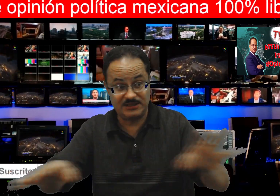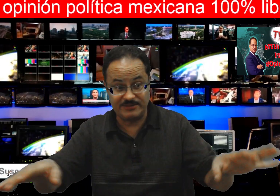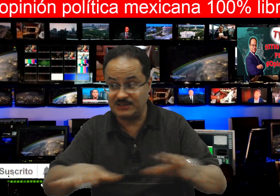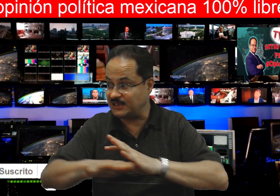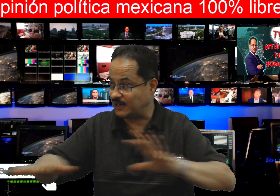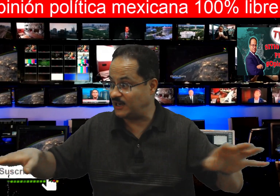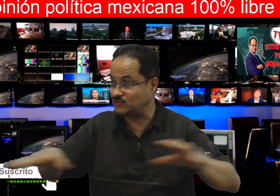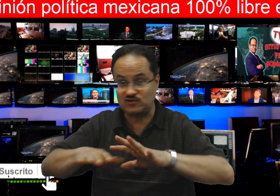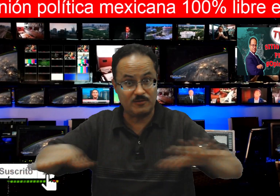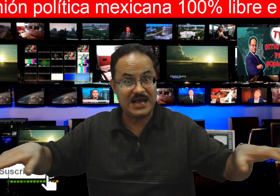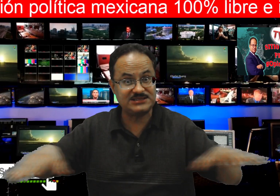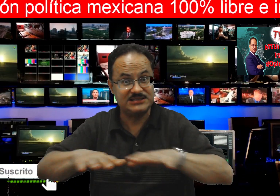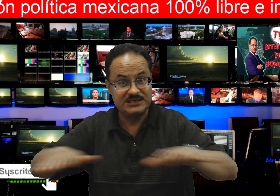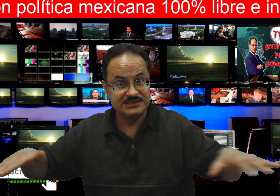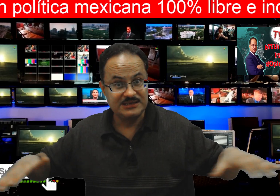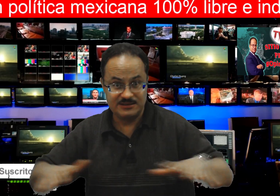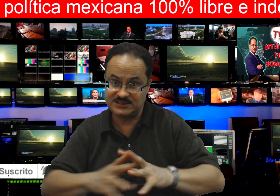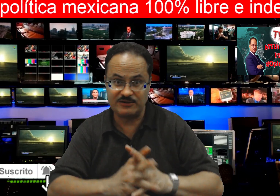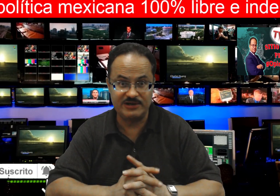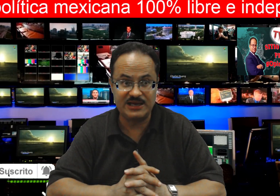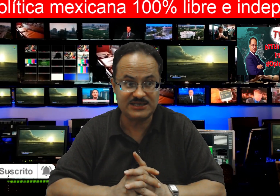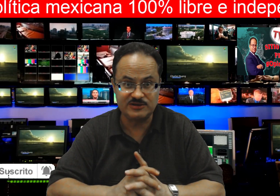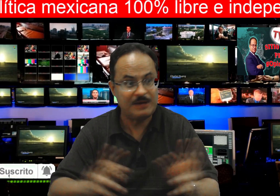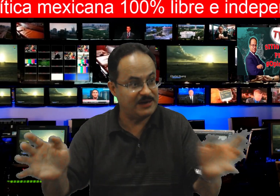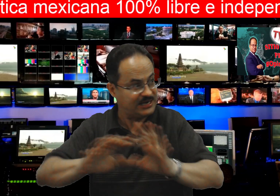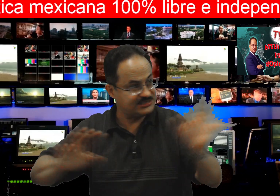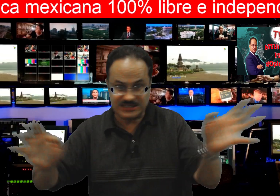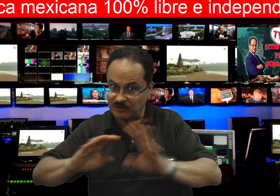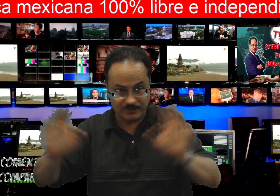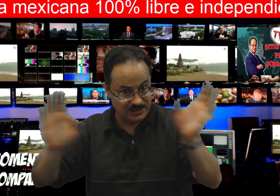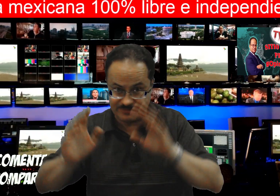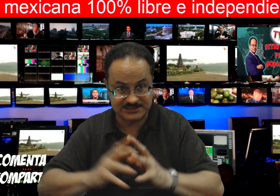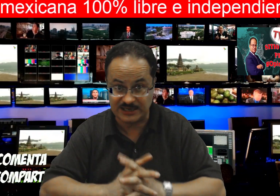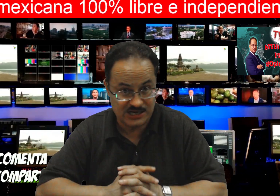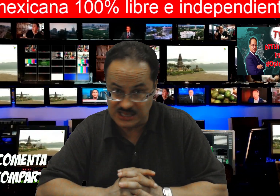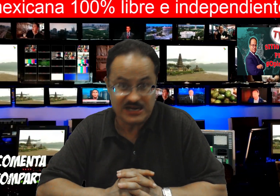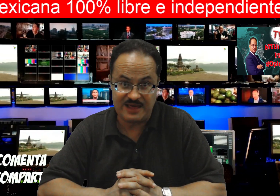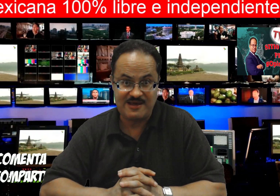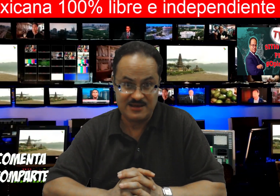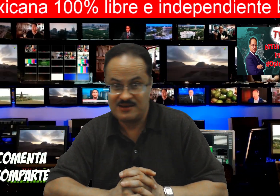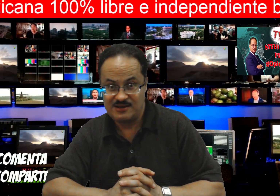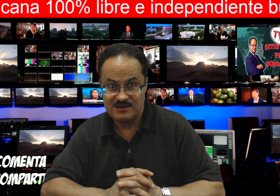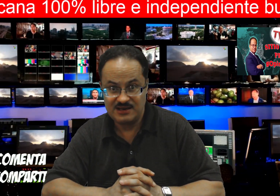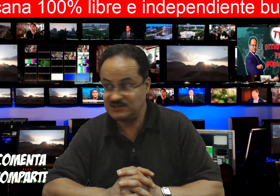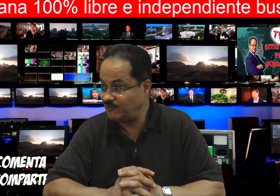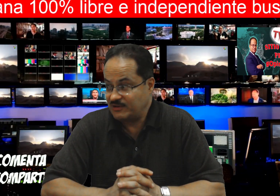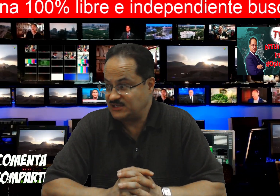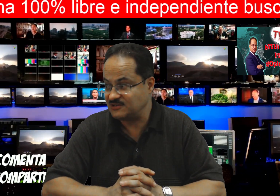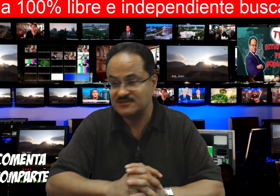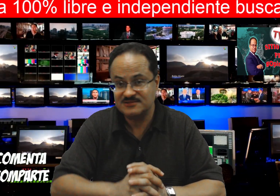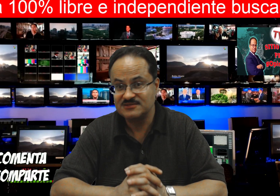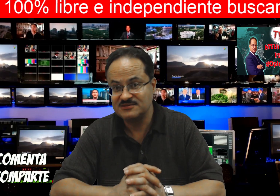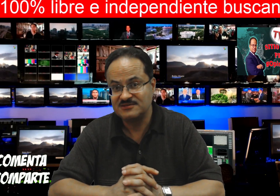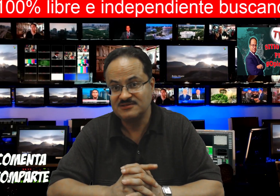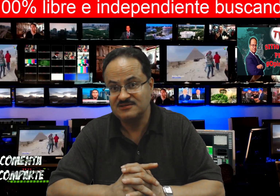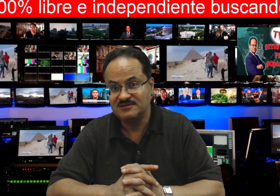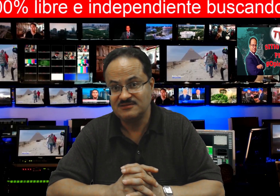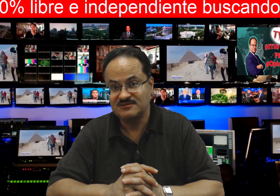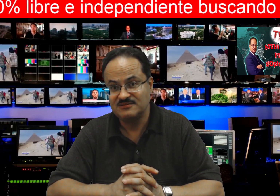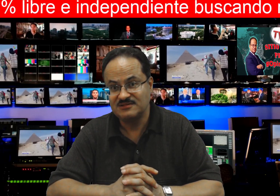inmediatamente declarar sus obras de seguridad nacional para que así ya no puedan investigarle nadie y nada Eso fue lo que